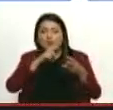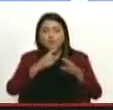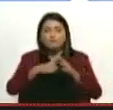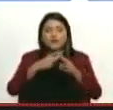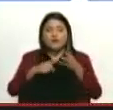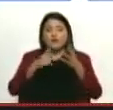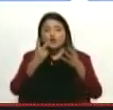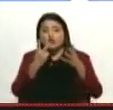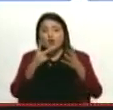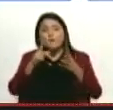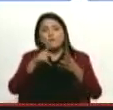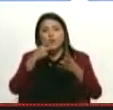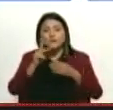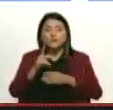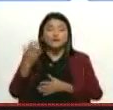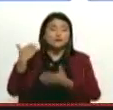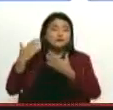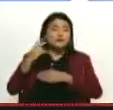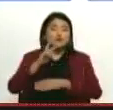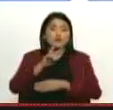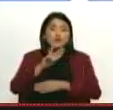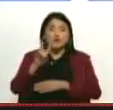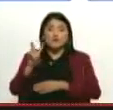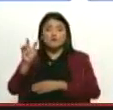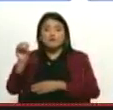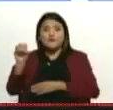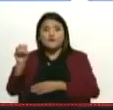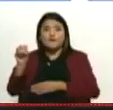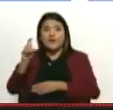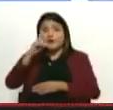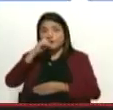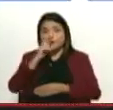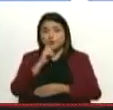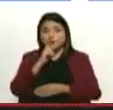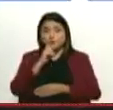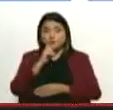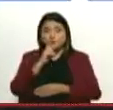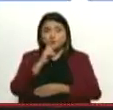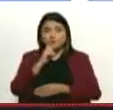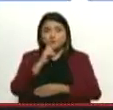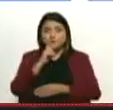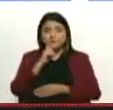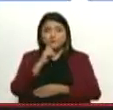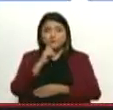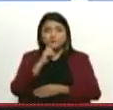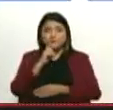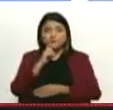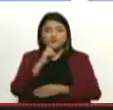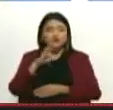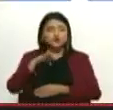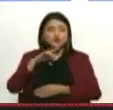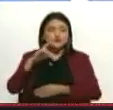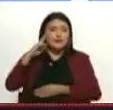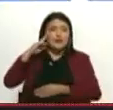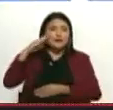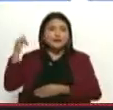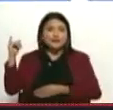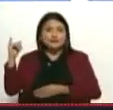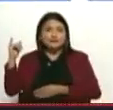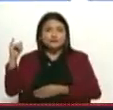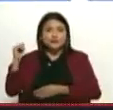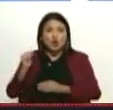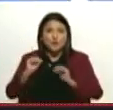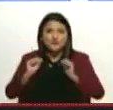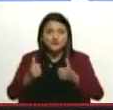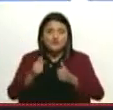hace 220 años querido embajador en Haití estallaba la